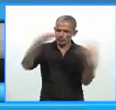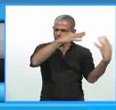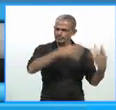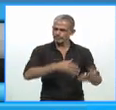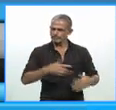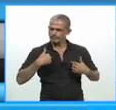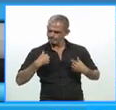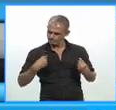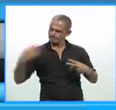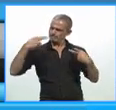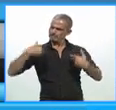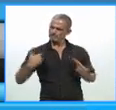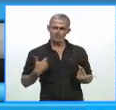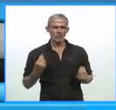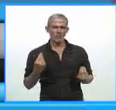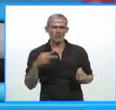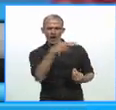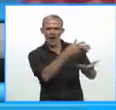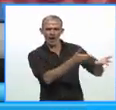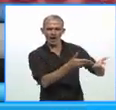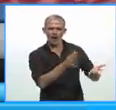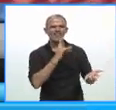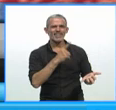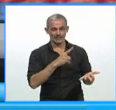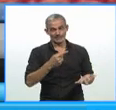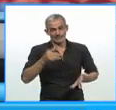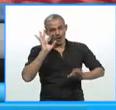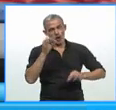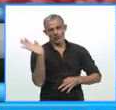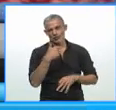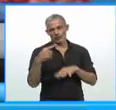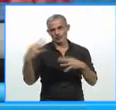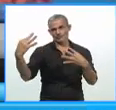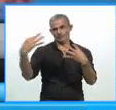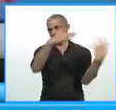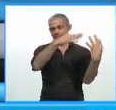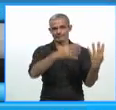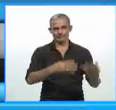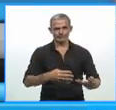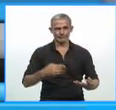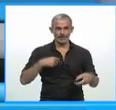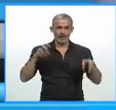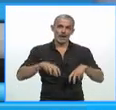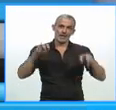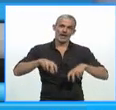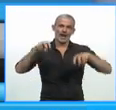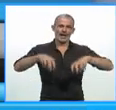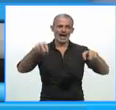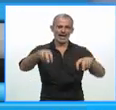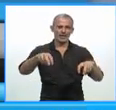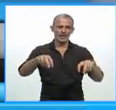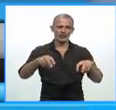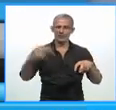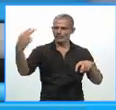Hay un entorno que lo está mirando también. Sí, obvio. Si vas caminando por la marina, el boat park,